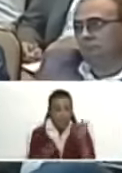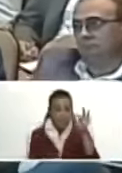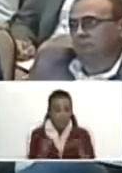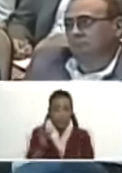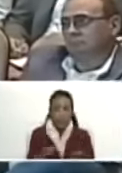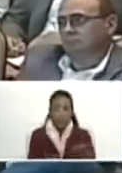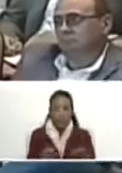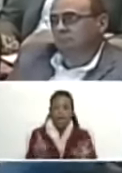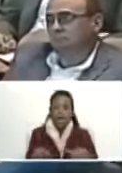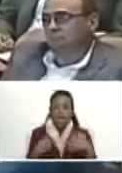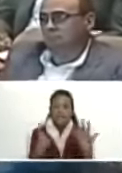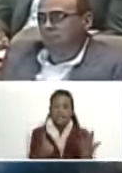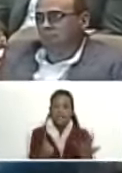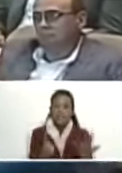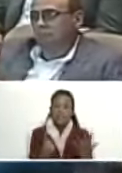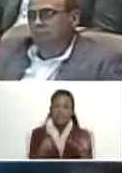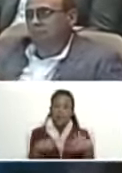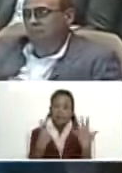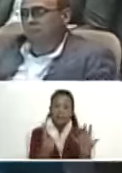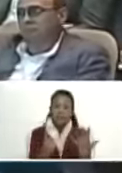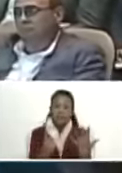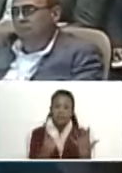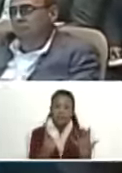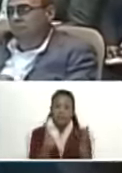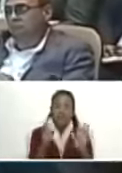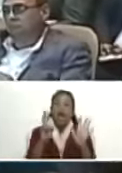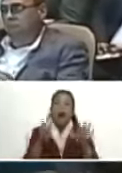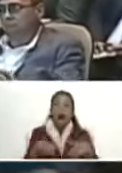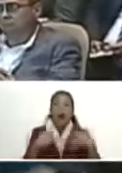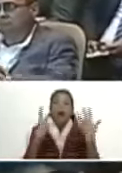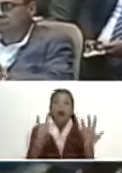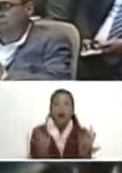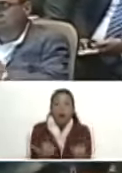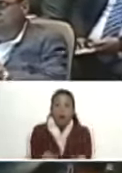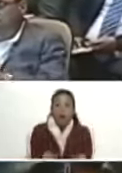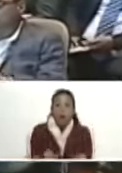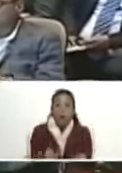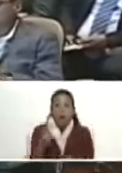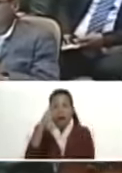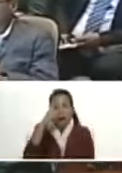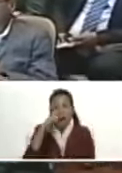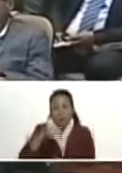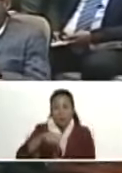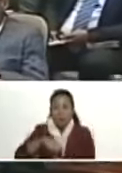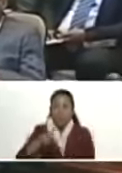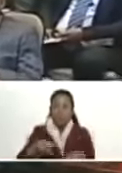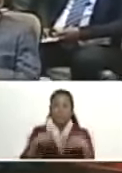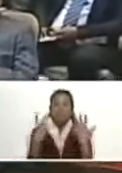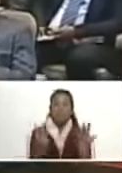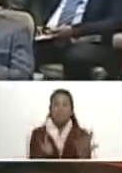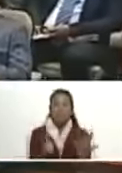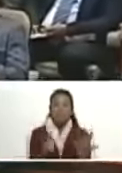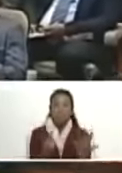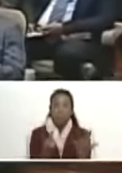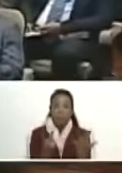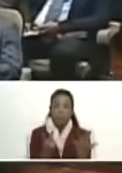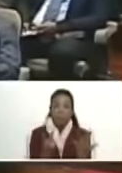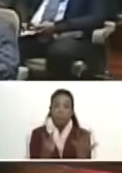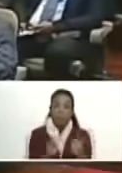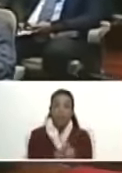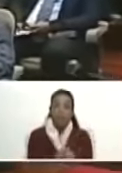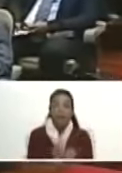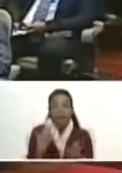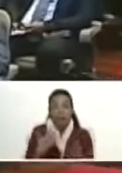El sexto referéndum consultivo. Y nos toca ahora, en buena hora, ir a